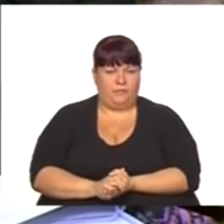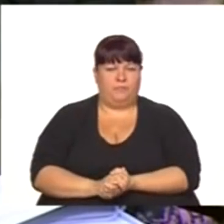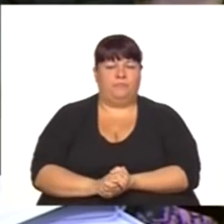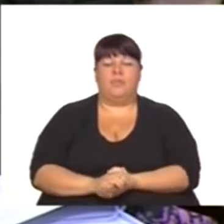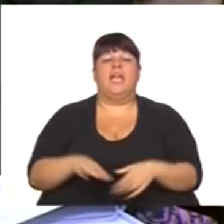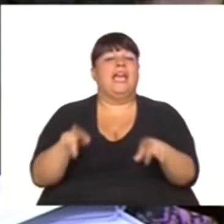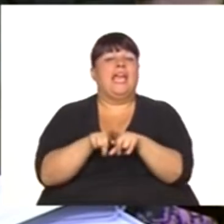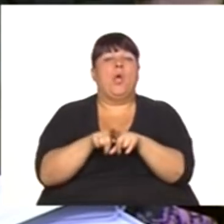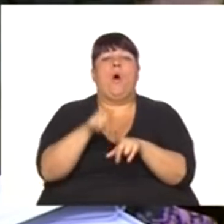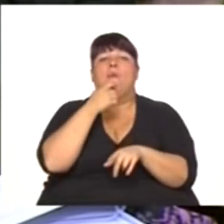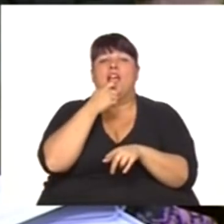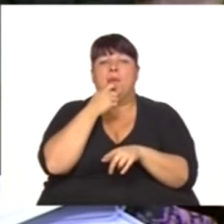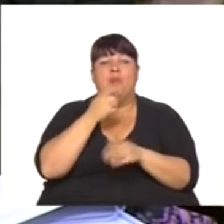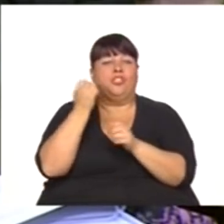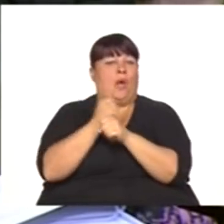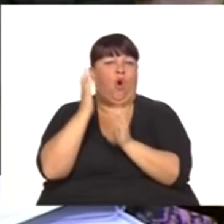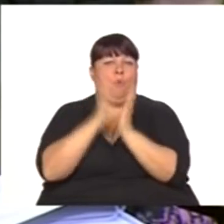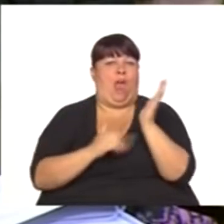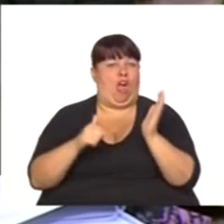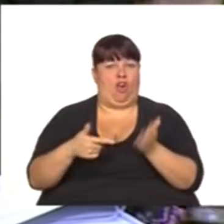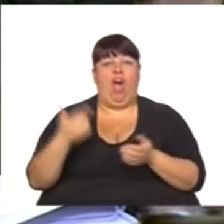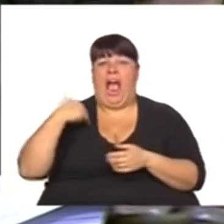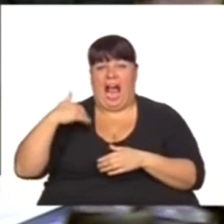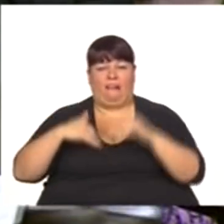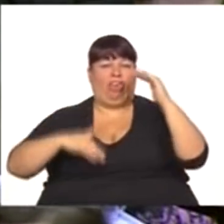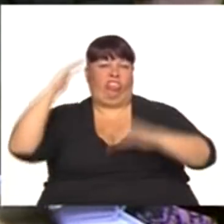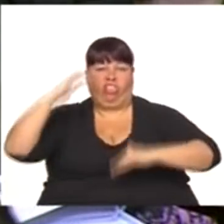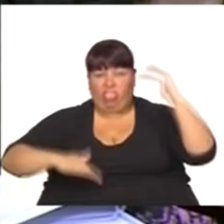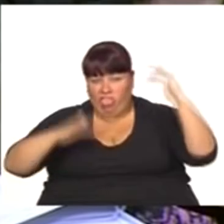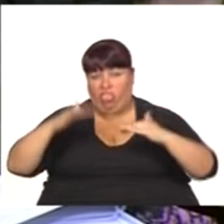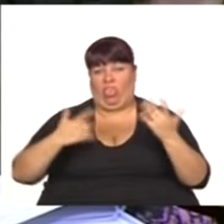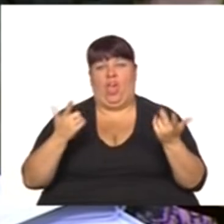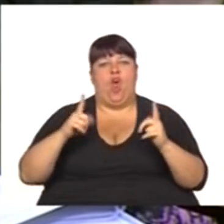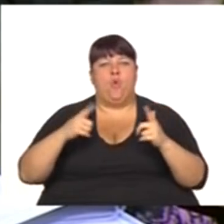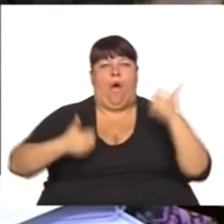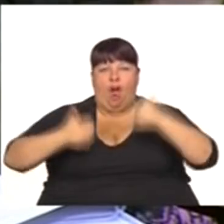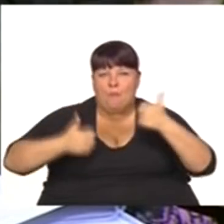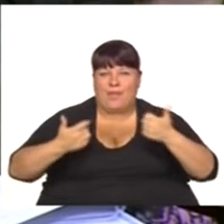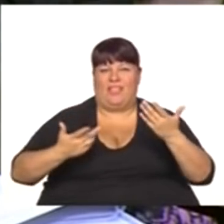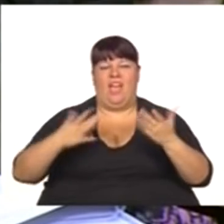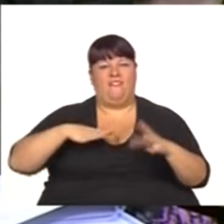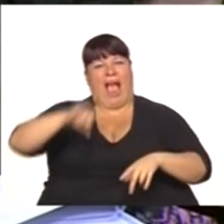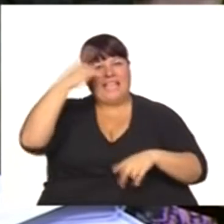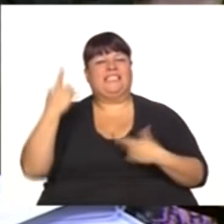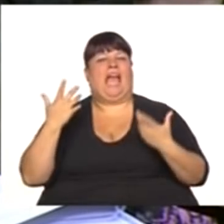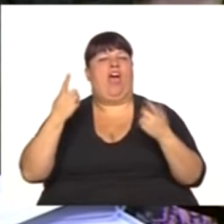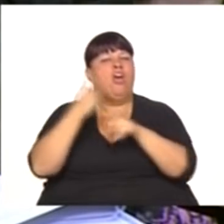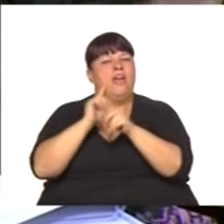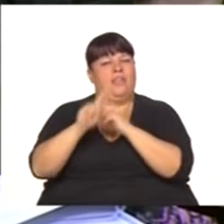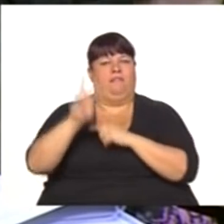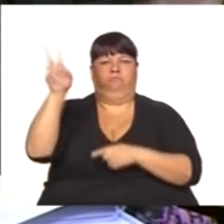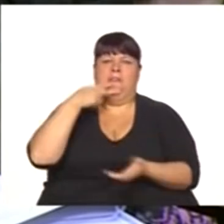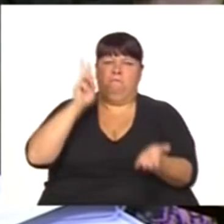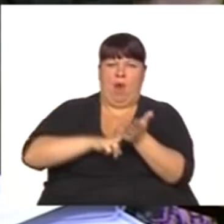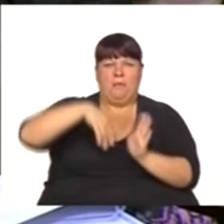Y lo mismo pasa con la formalidad. Argentina, con los vaivenes que tiene, con la falta de competitividad, con un Estado que de entrada te cobra